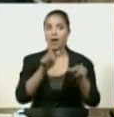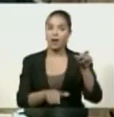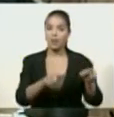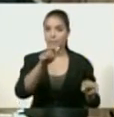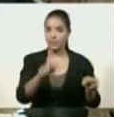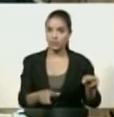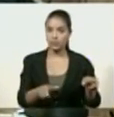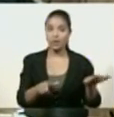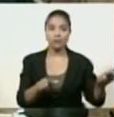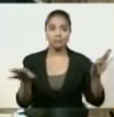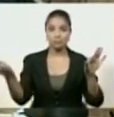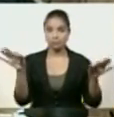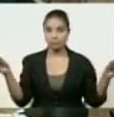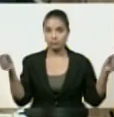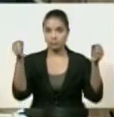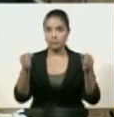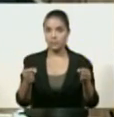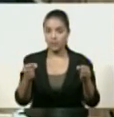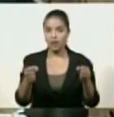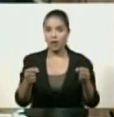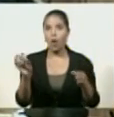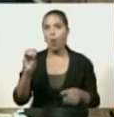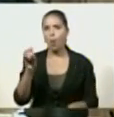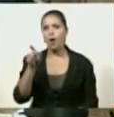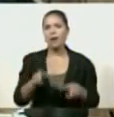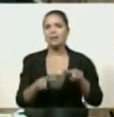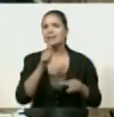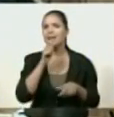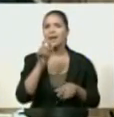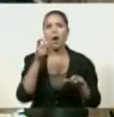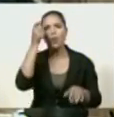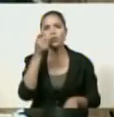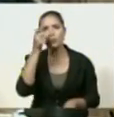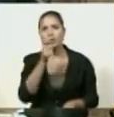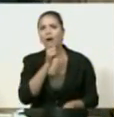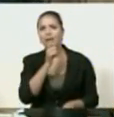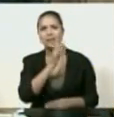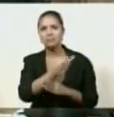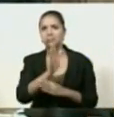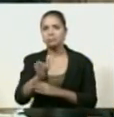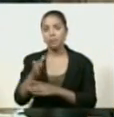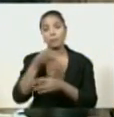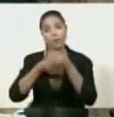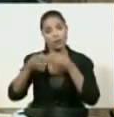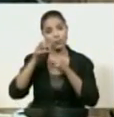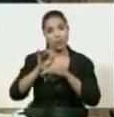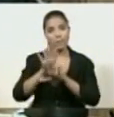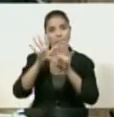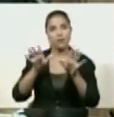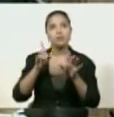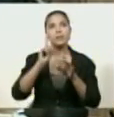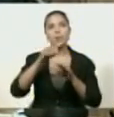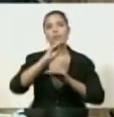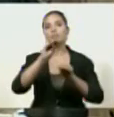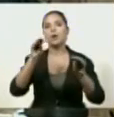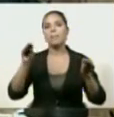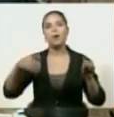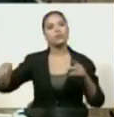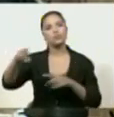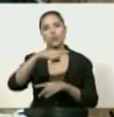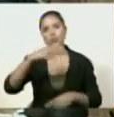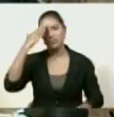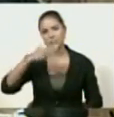fueron designadas, a los quienes los designaron, a quienes los escogieron, y para que nos aclarara, y cuando hace un llamado a los cuerpos de